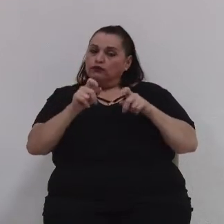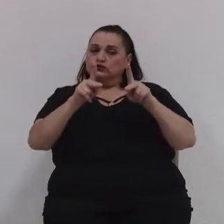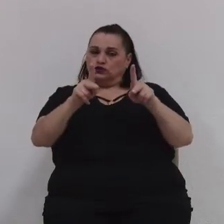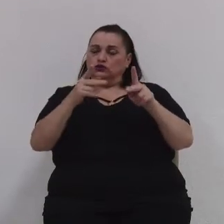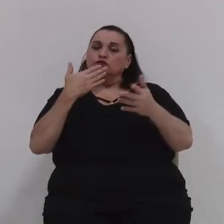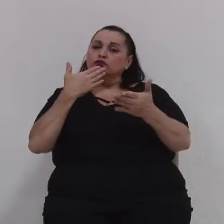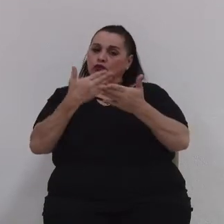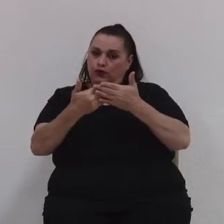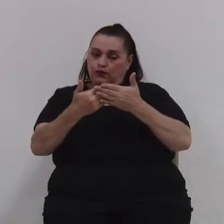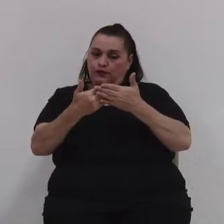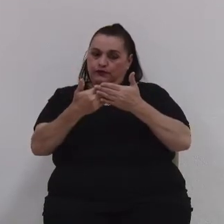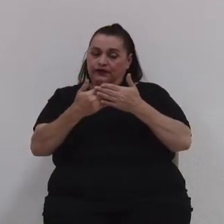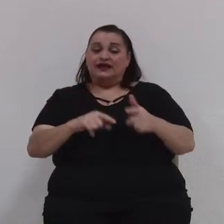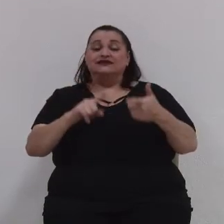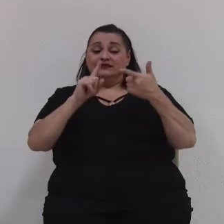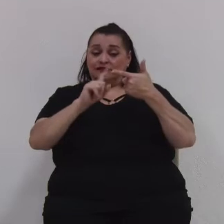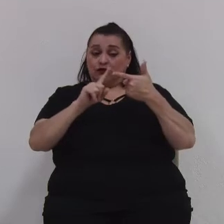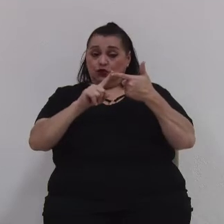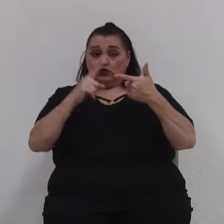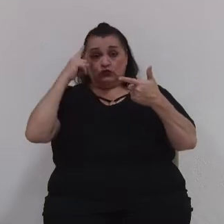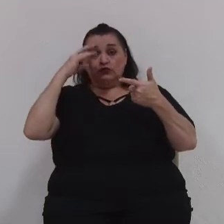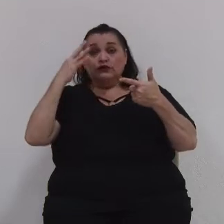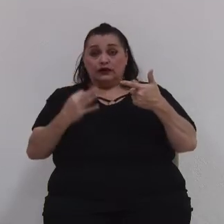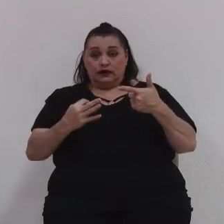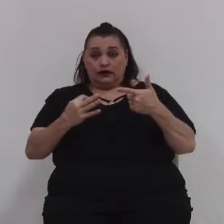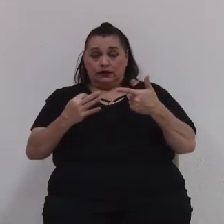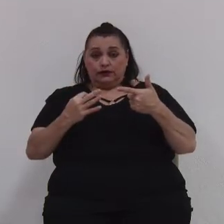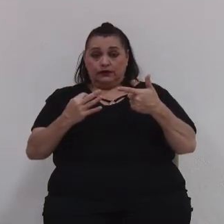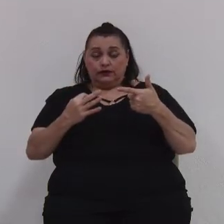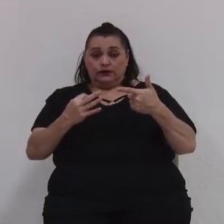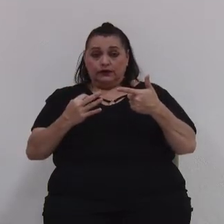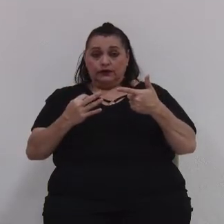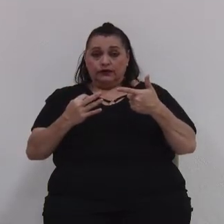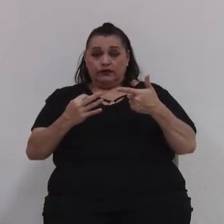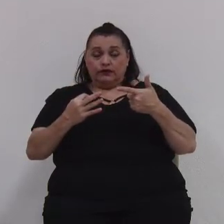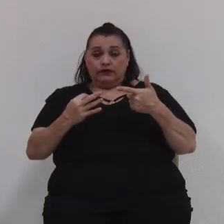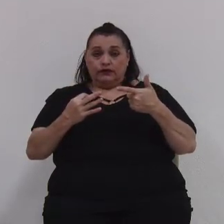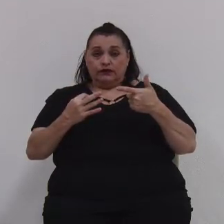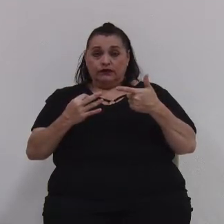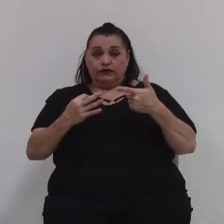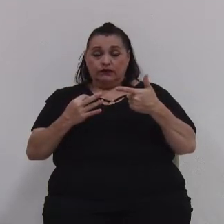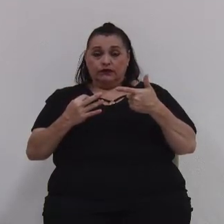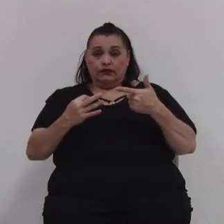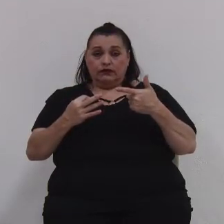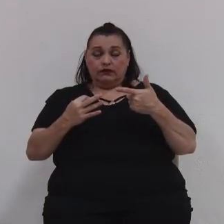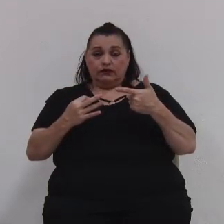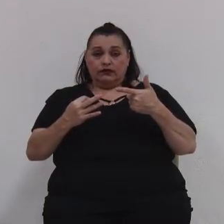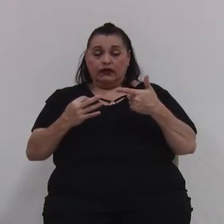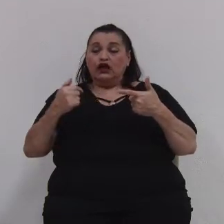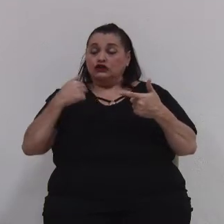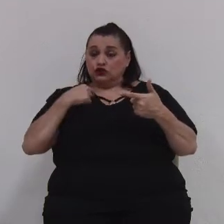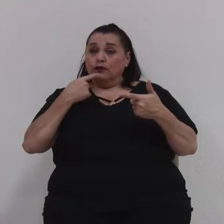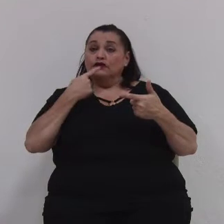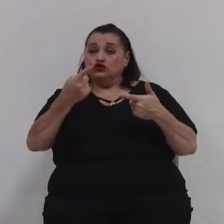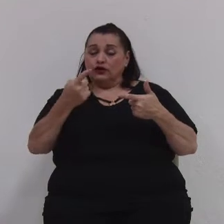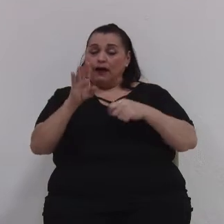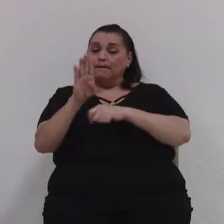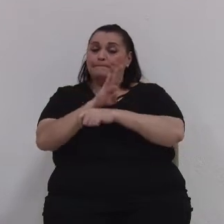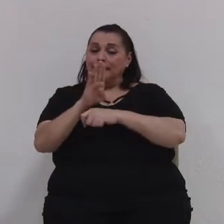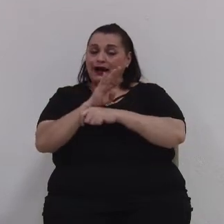buena opción. Y segundo, yo creo que, vamos a ver, yo mencionaba lo de banca de